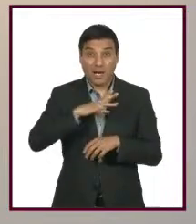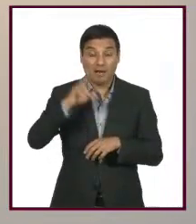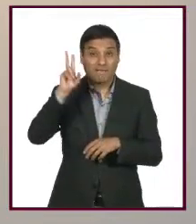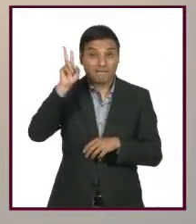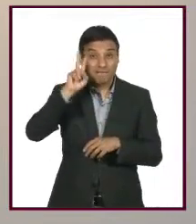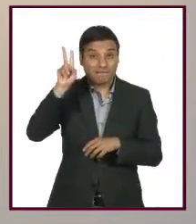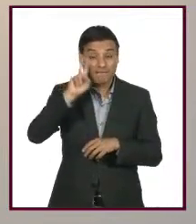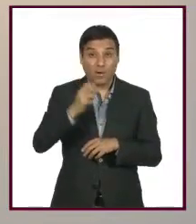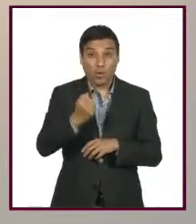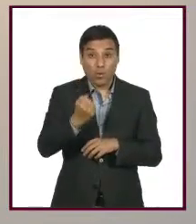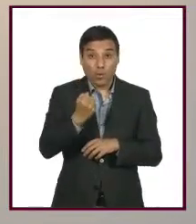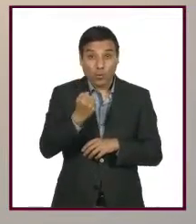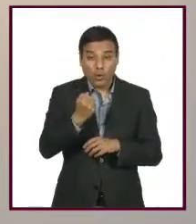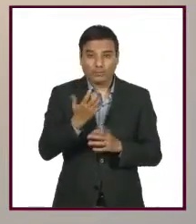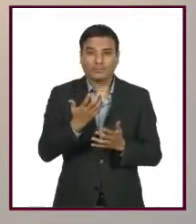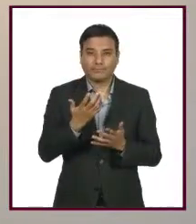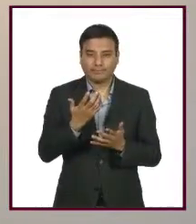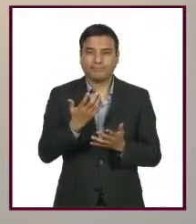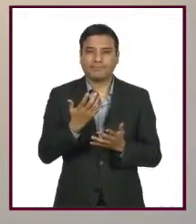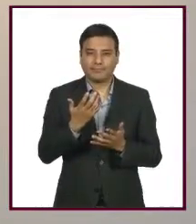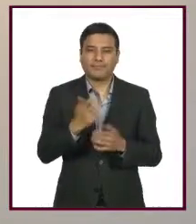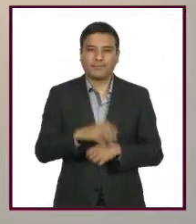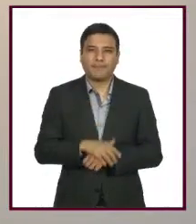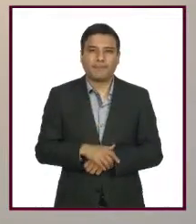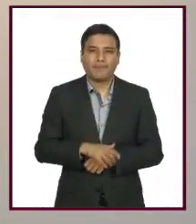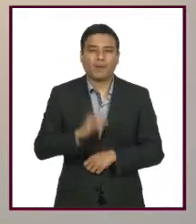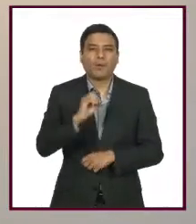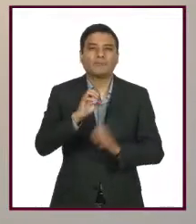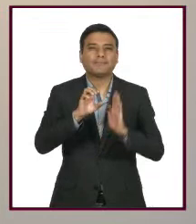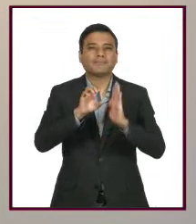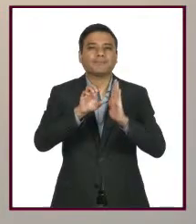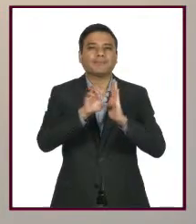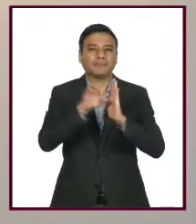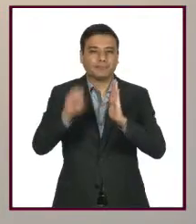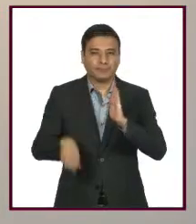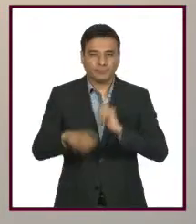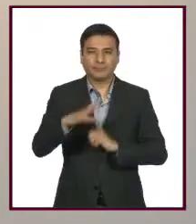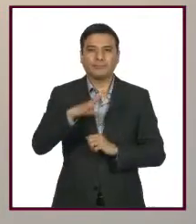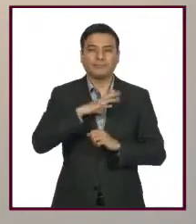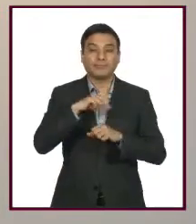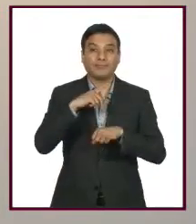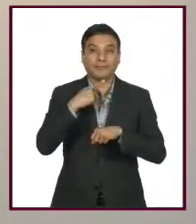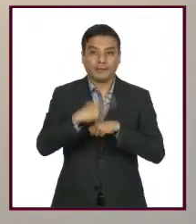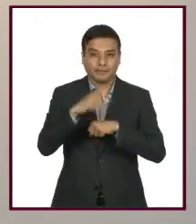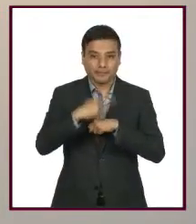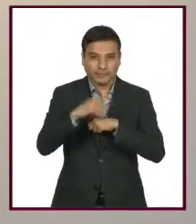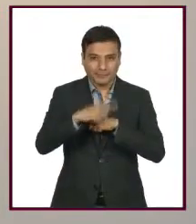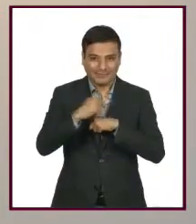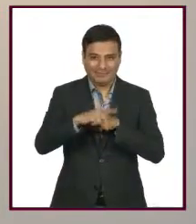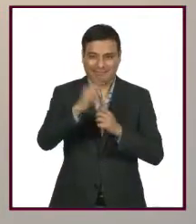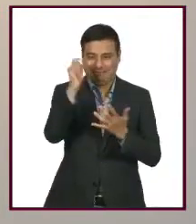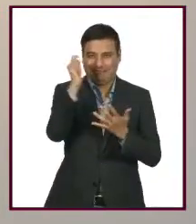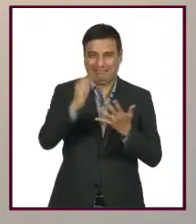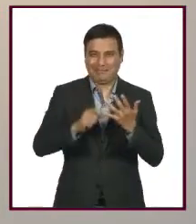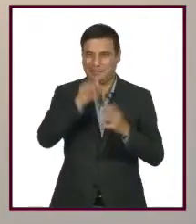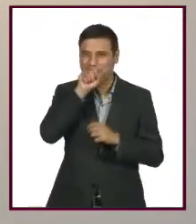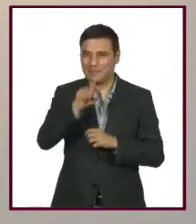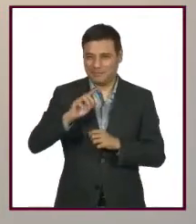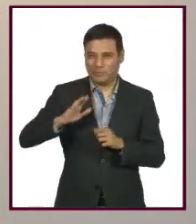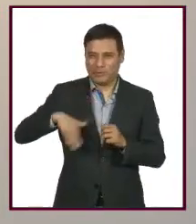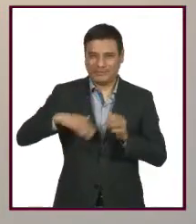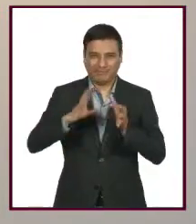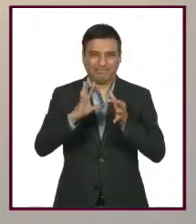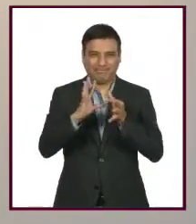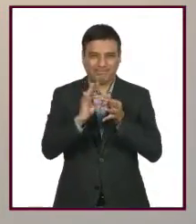y hay otras comorbilidades, o si identificamos que hay factores de riesgo, como por ejemplo los que hemos visto,